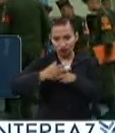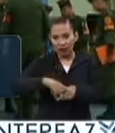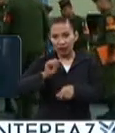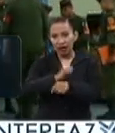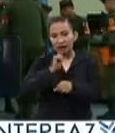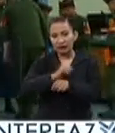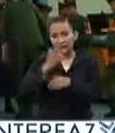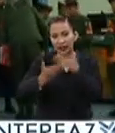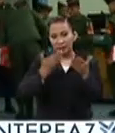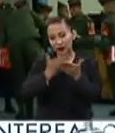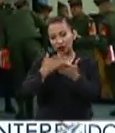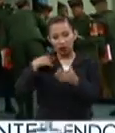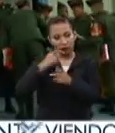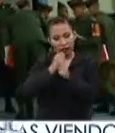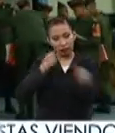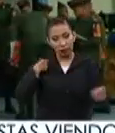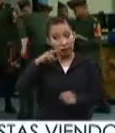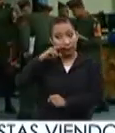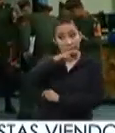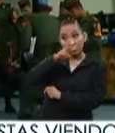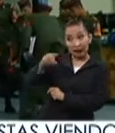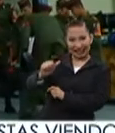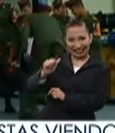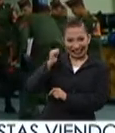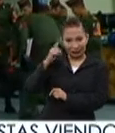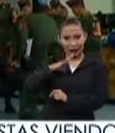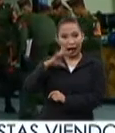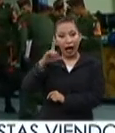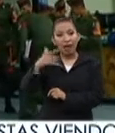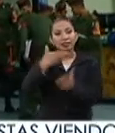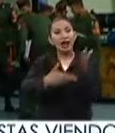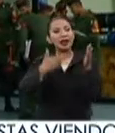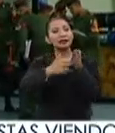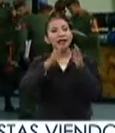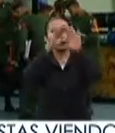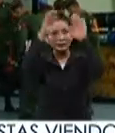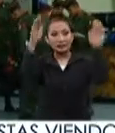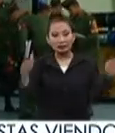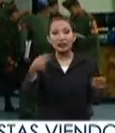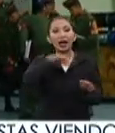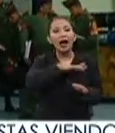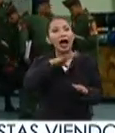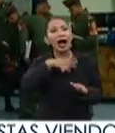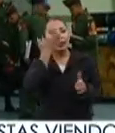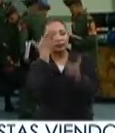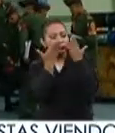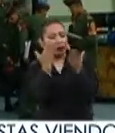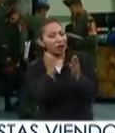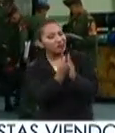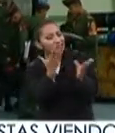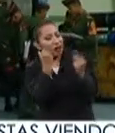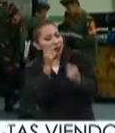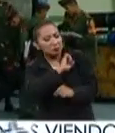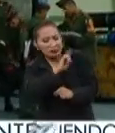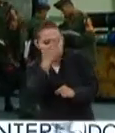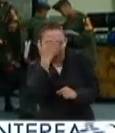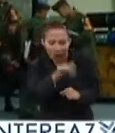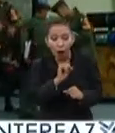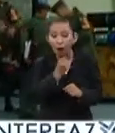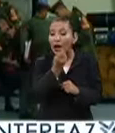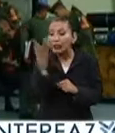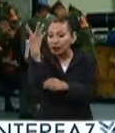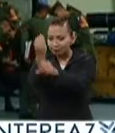Militar de Servicio de Transportes. Como podemos ver, a mis espaldas tenemos los talleres. En estos talleres nos enseñan a especializarnos para